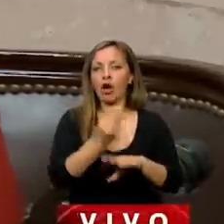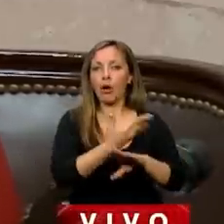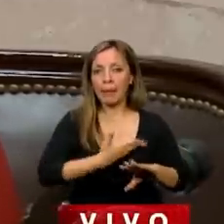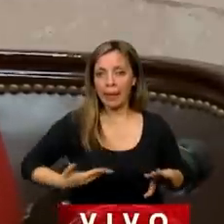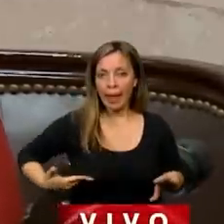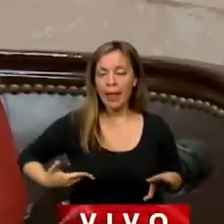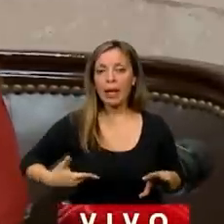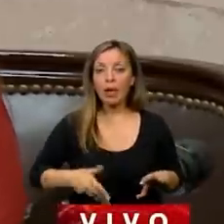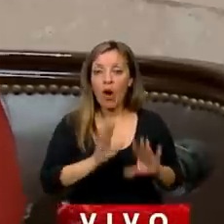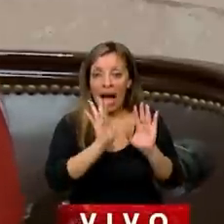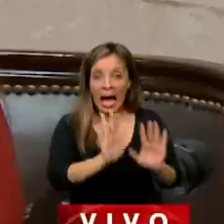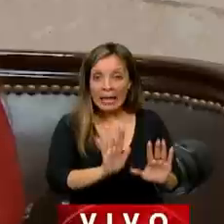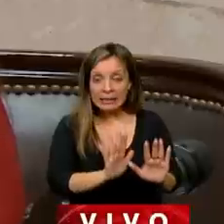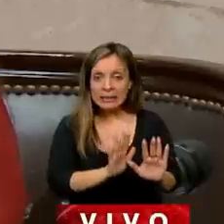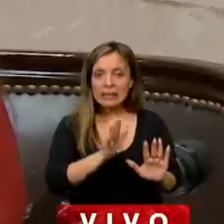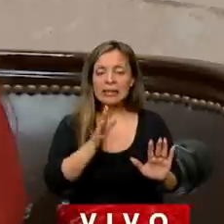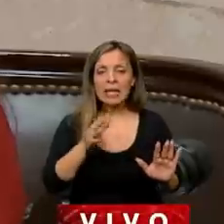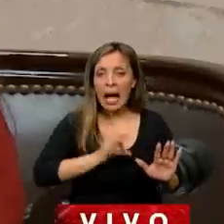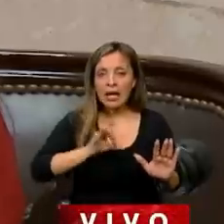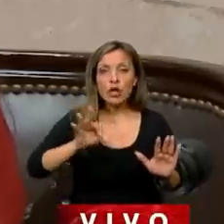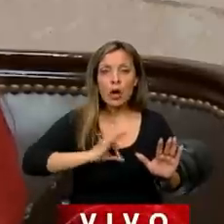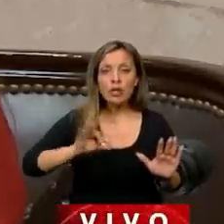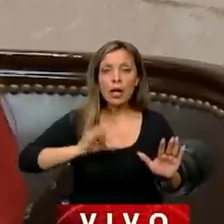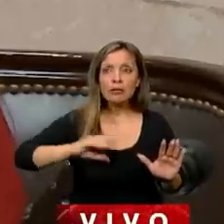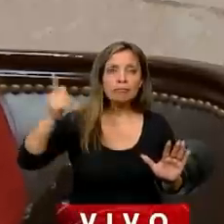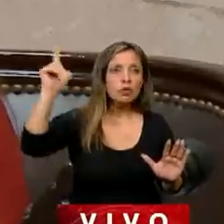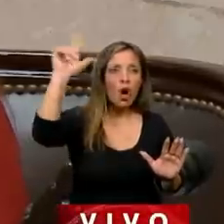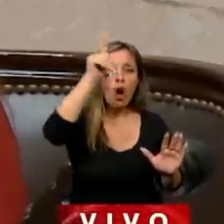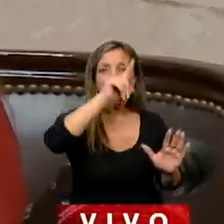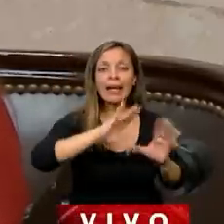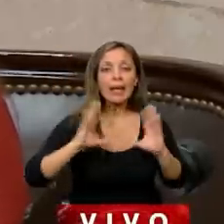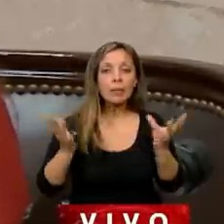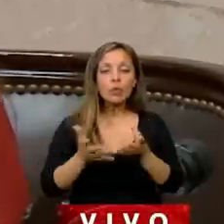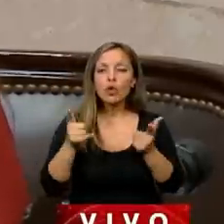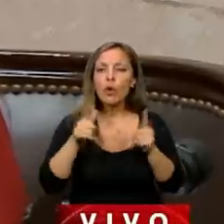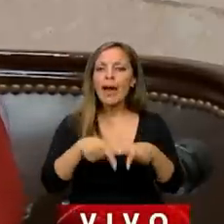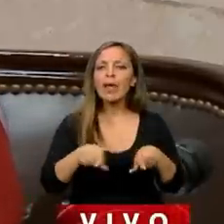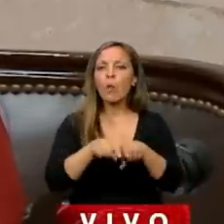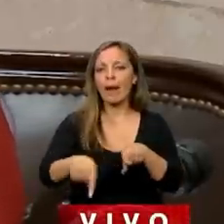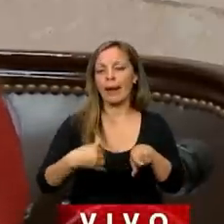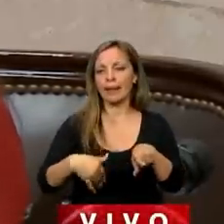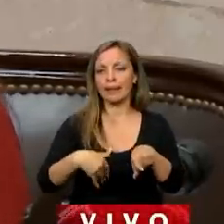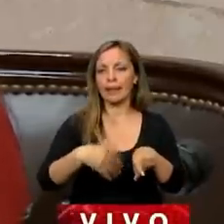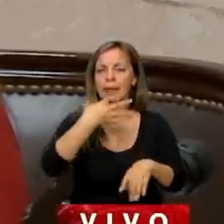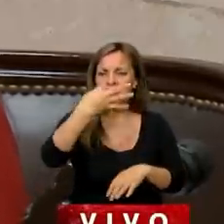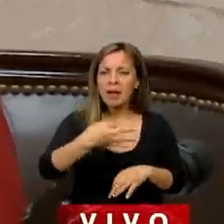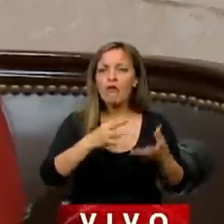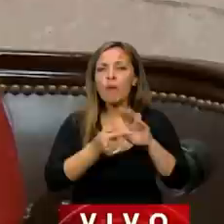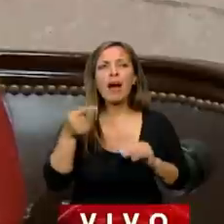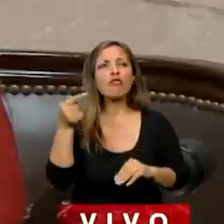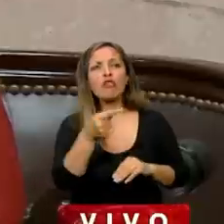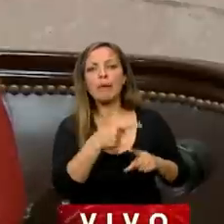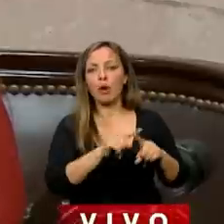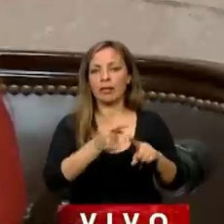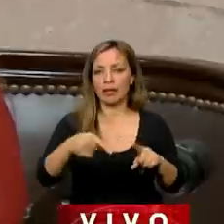su brazo armado durante tantos años en ningún otro lugar del mundo. Una verdadera antipolítica de